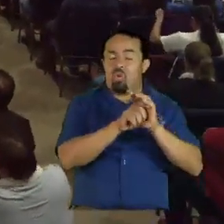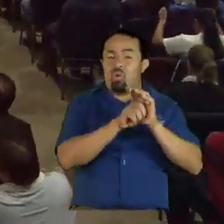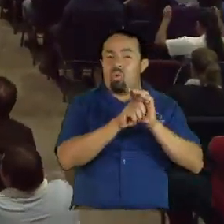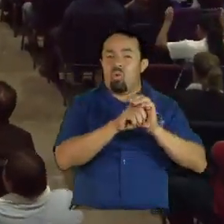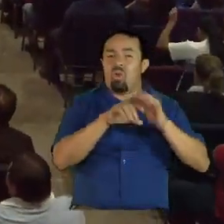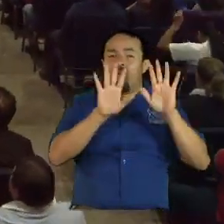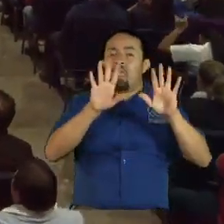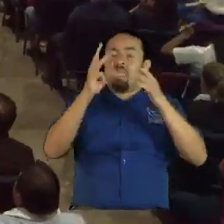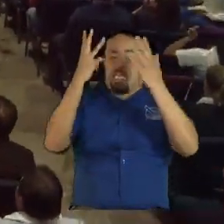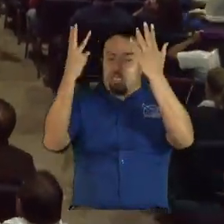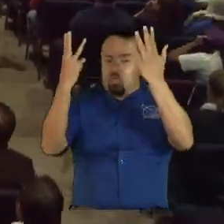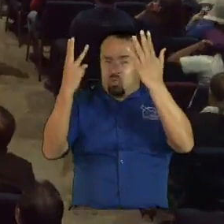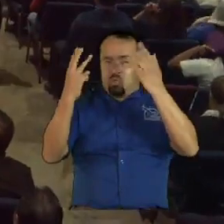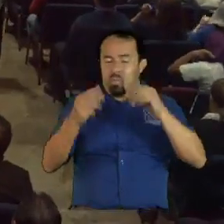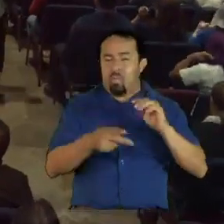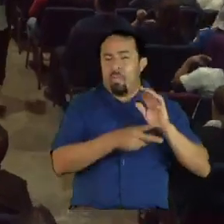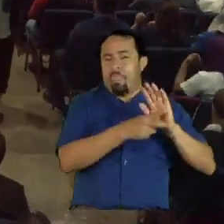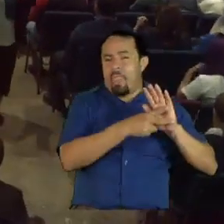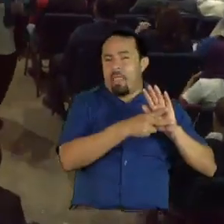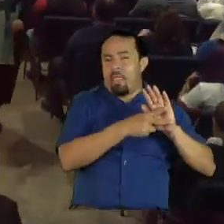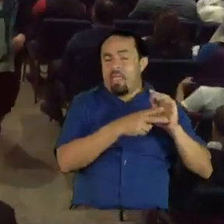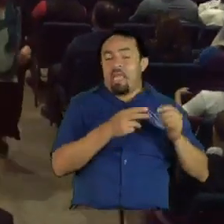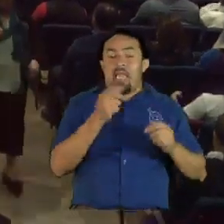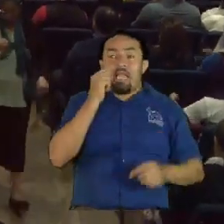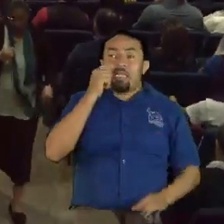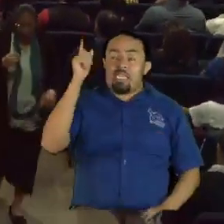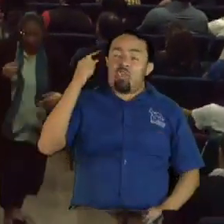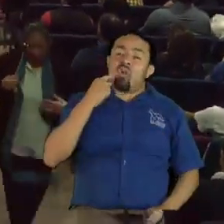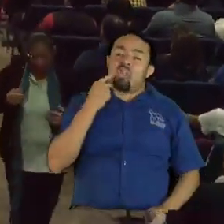18, creo, el Señor dijo,